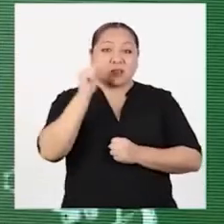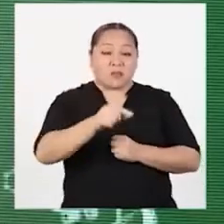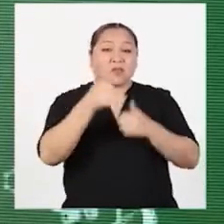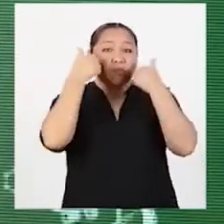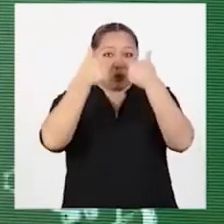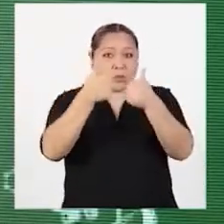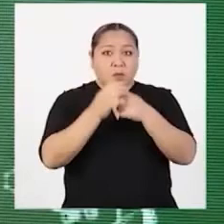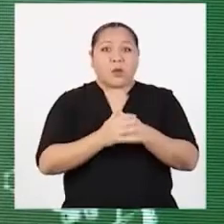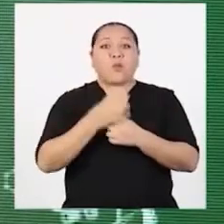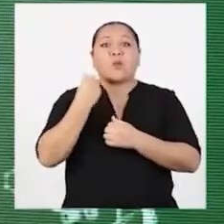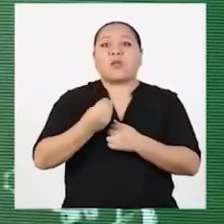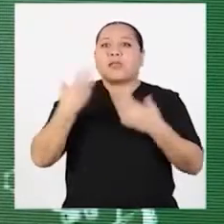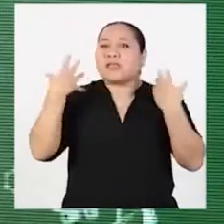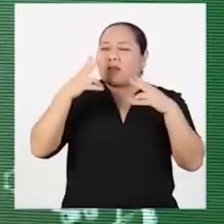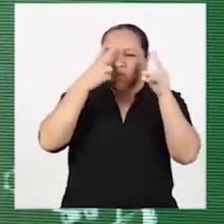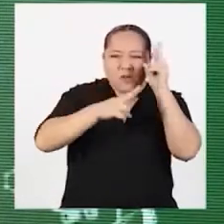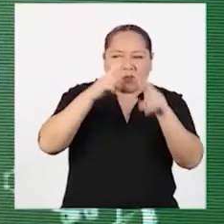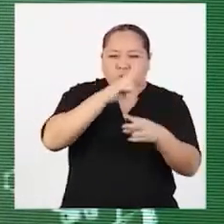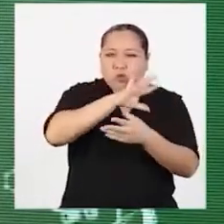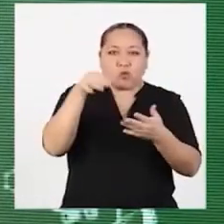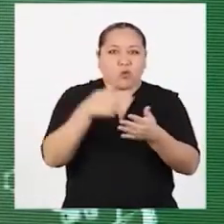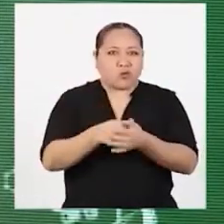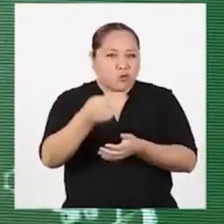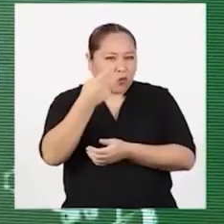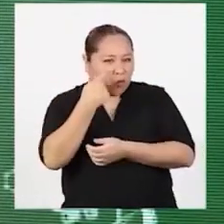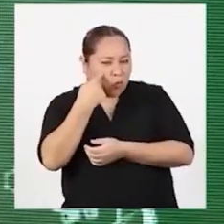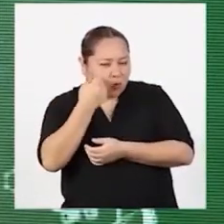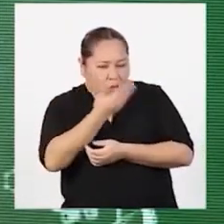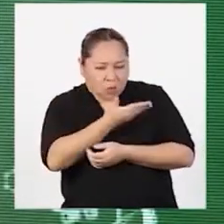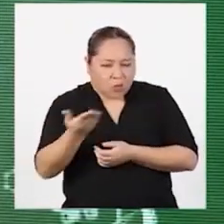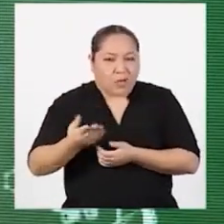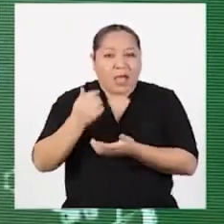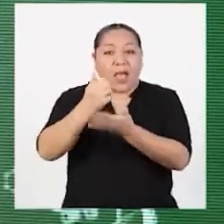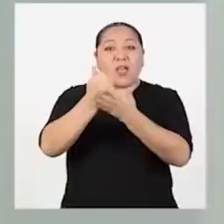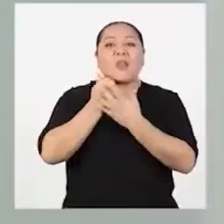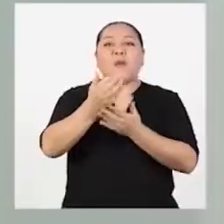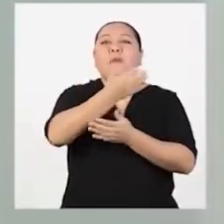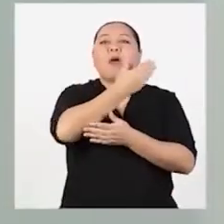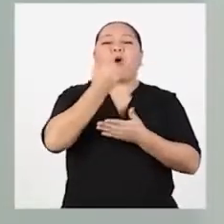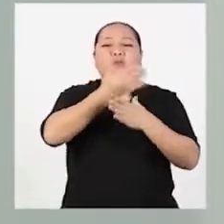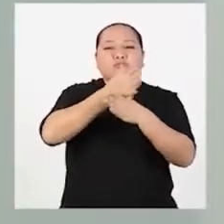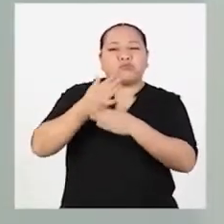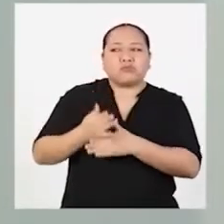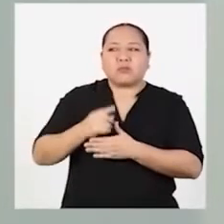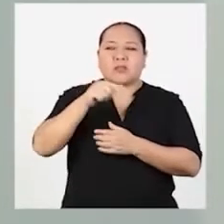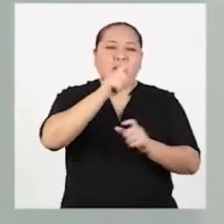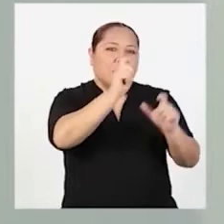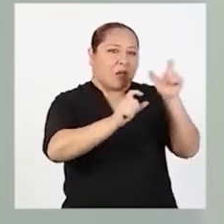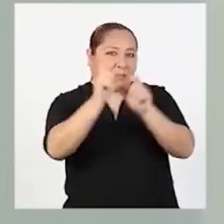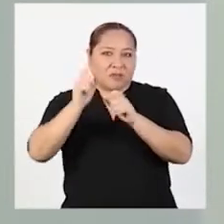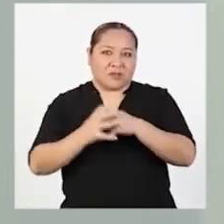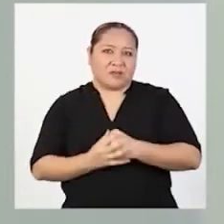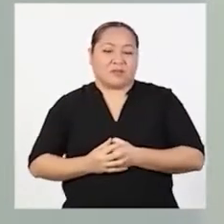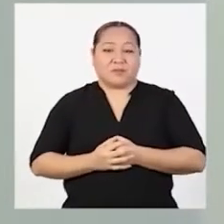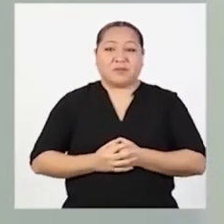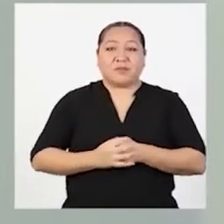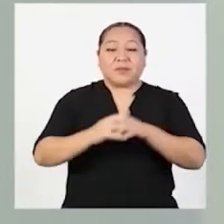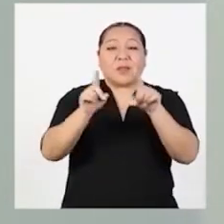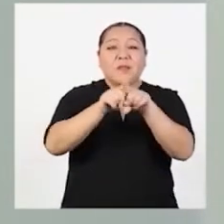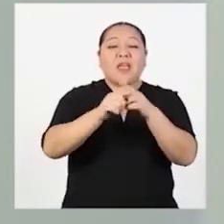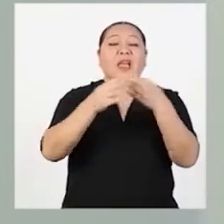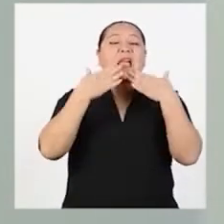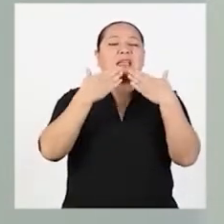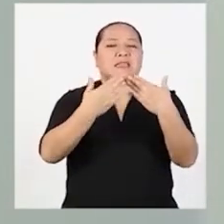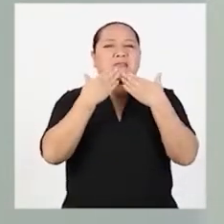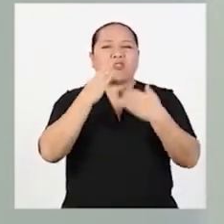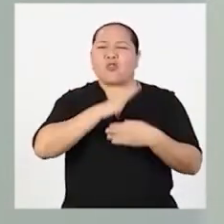me regresaron las ganas de ser científico. ¿Qué tal la clase de hoy? ¿No te parece? Es cierto, Mario. Todavía recuerdo tu ímpetu